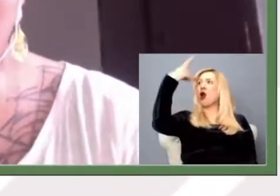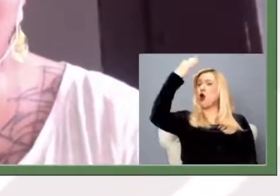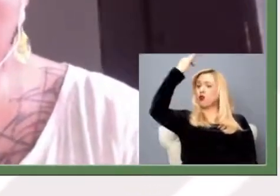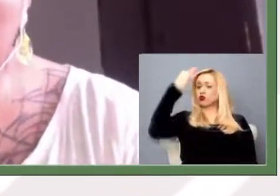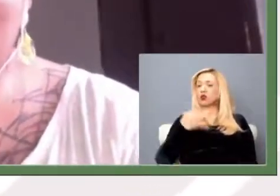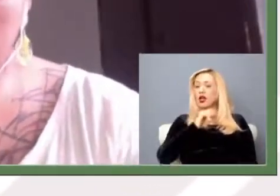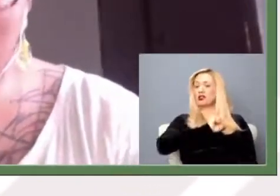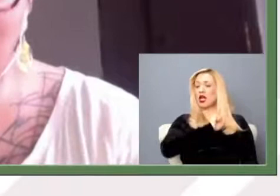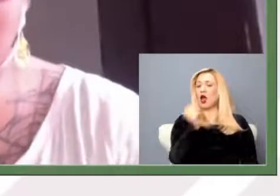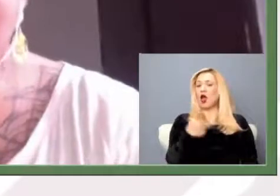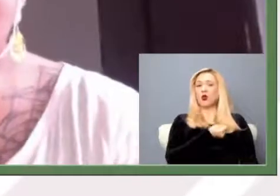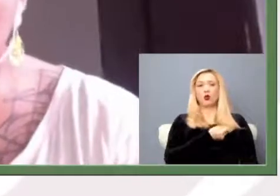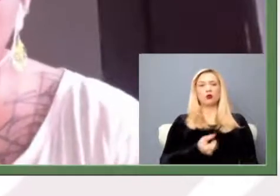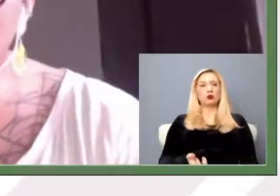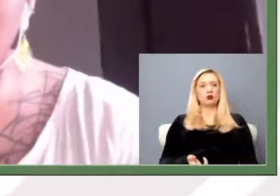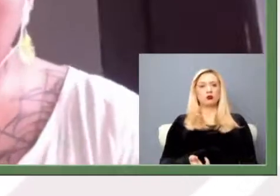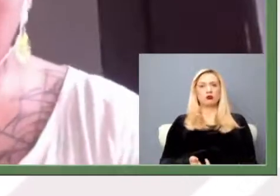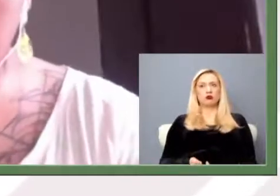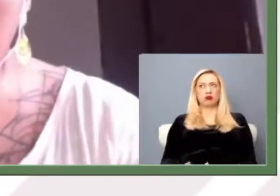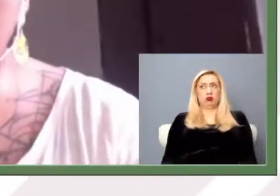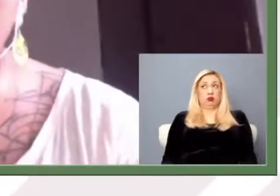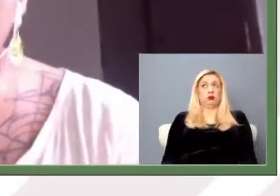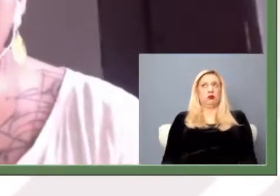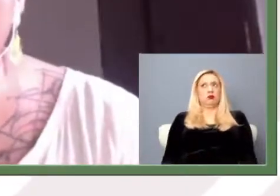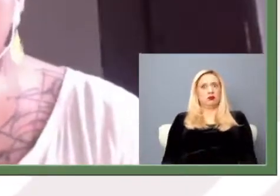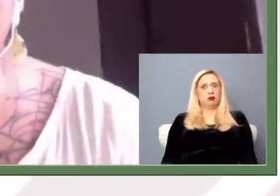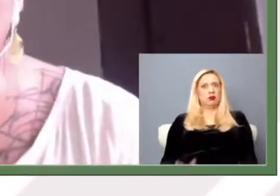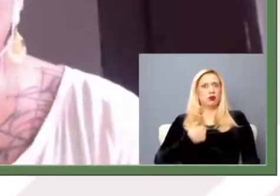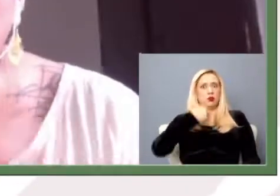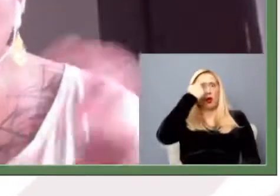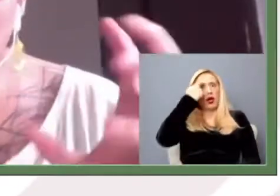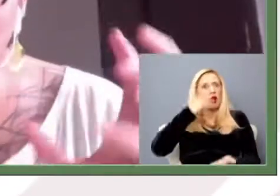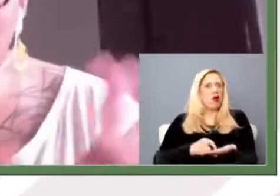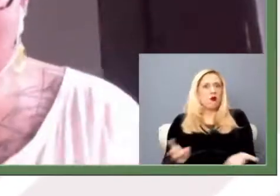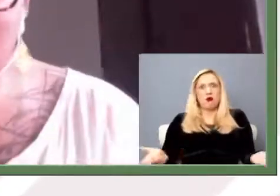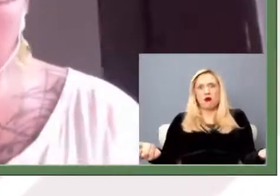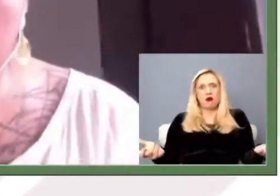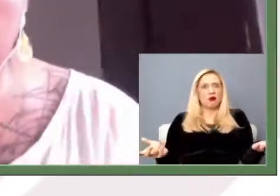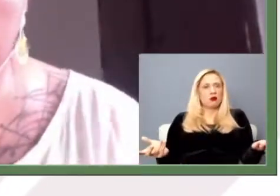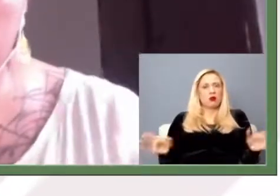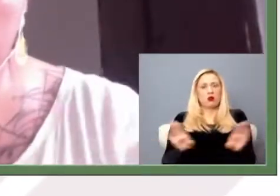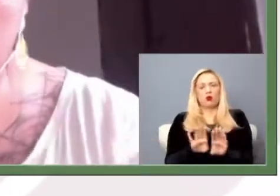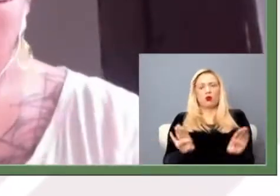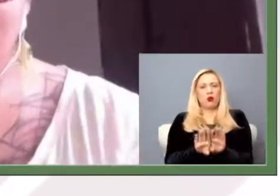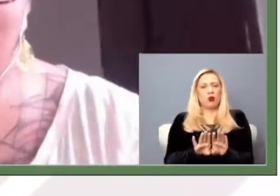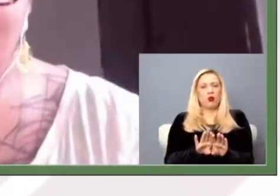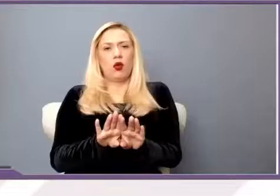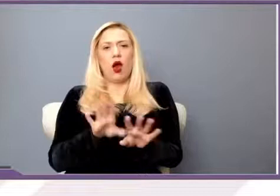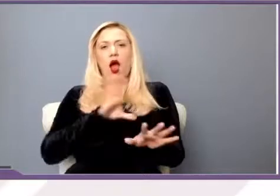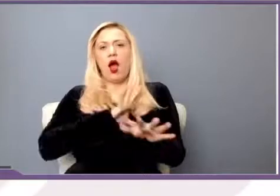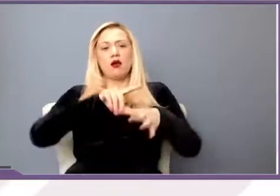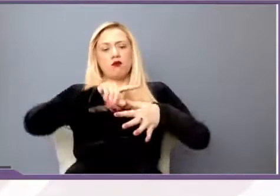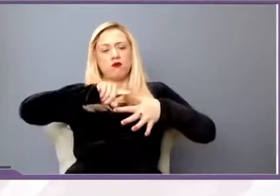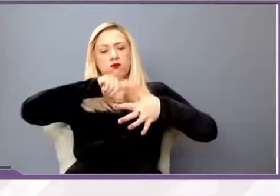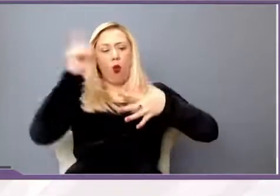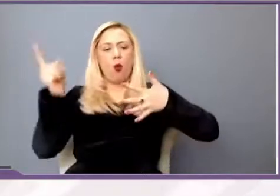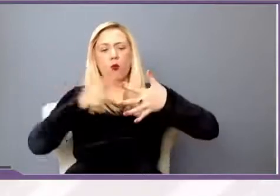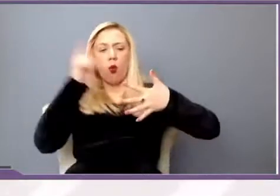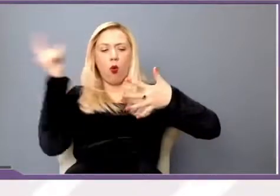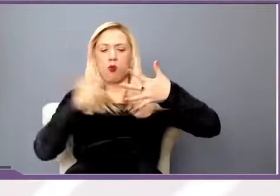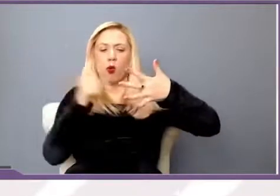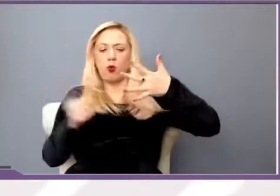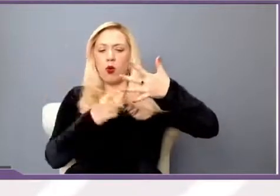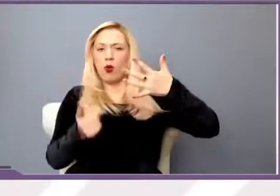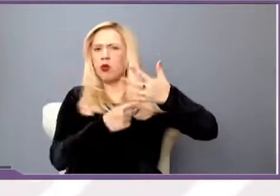saludable o no? Que creo que la salud pública ha sido como todo un filtro de esto que nos comentaba Alejandra, ¿no?